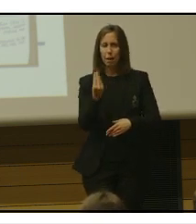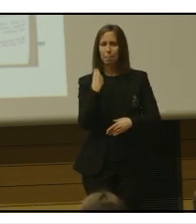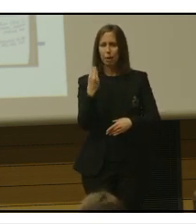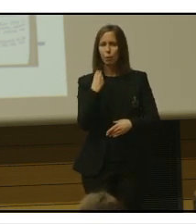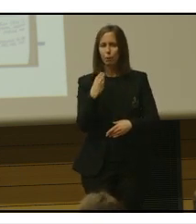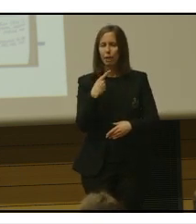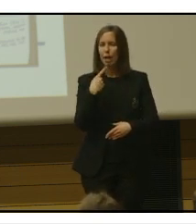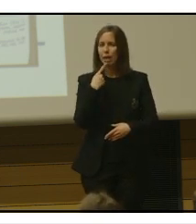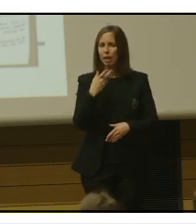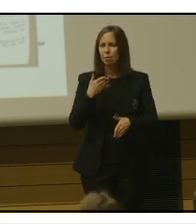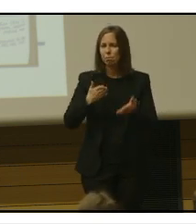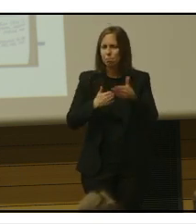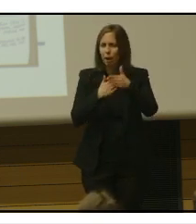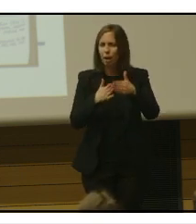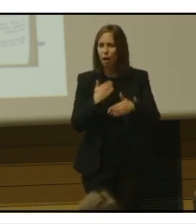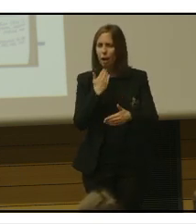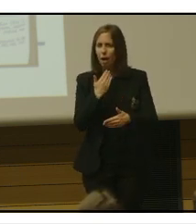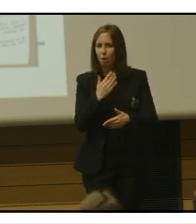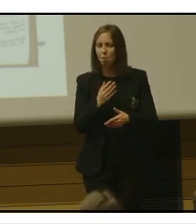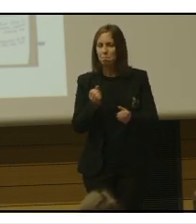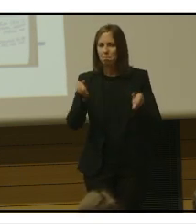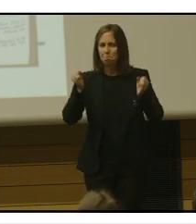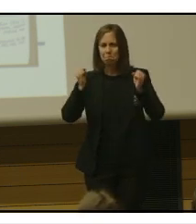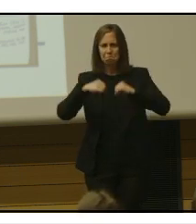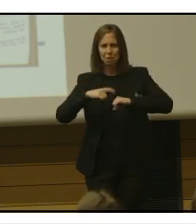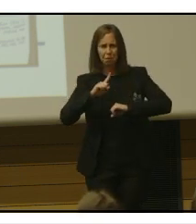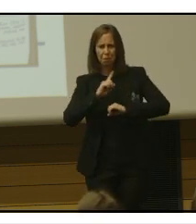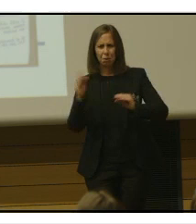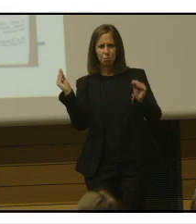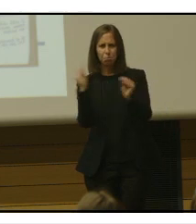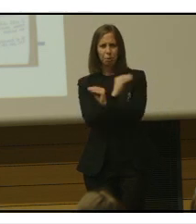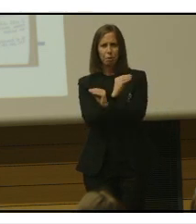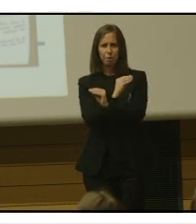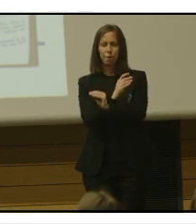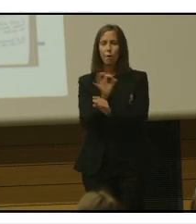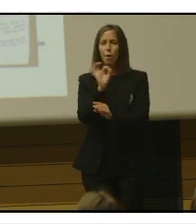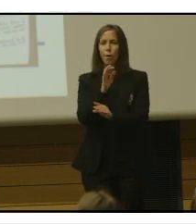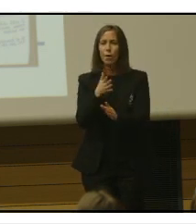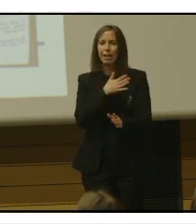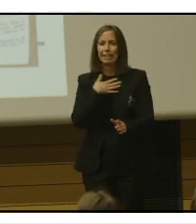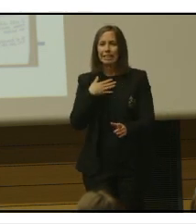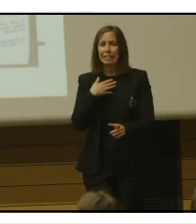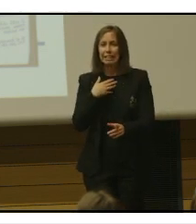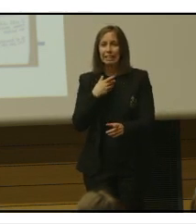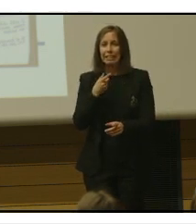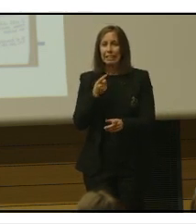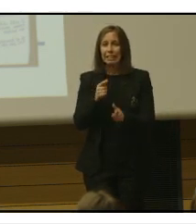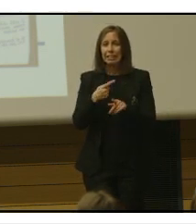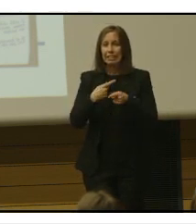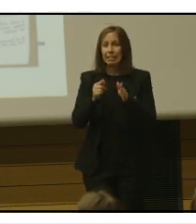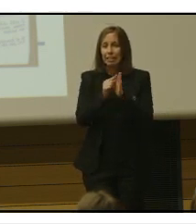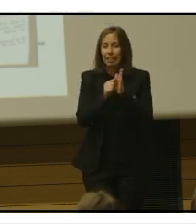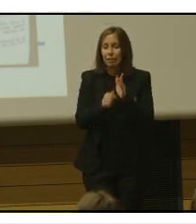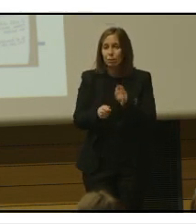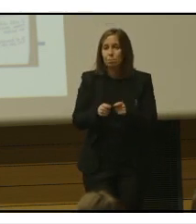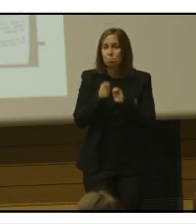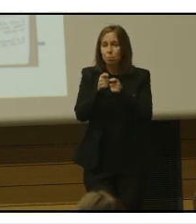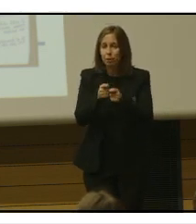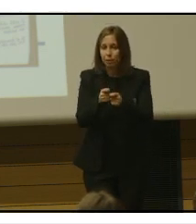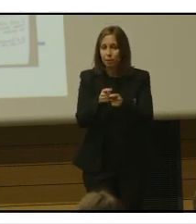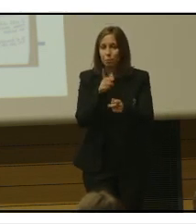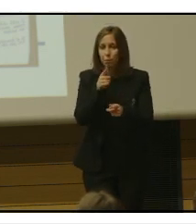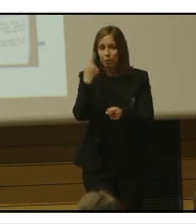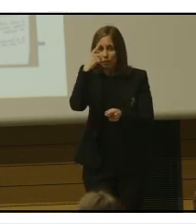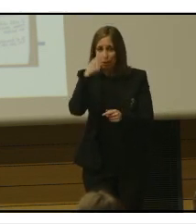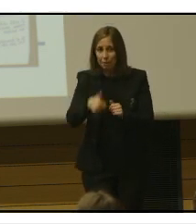en algo de lo que yo os cuento pues no estáis de acuerdo, o si queréis puntualizar algo, porque igual en alguna de las cosas que yo os voy a contar aquí hay alguien que sepa más